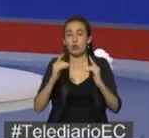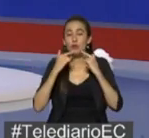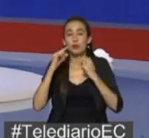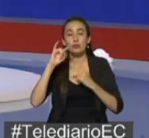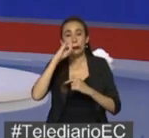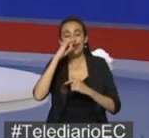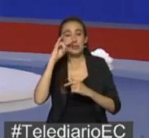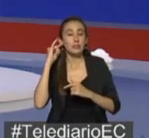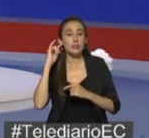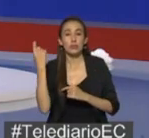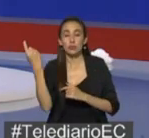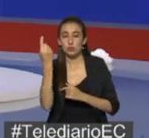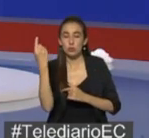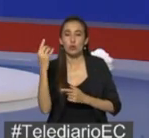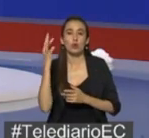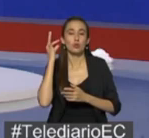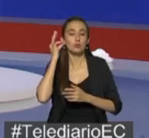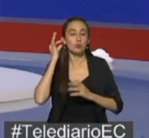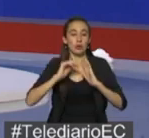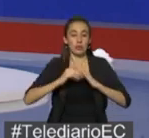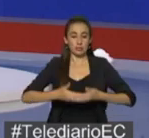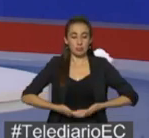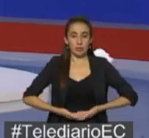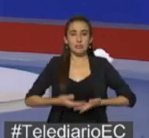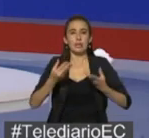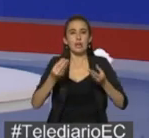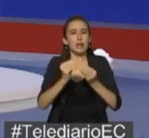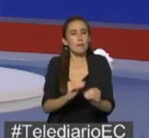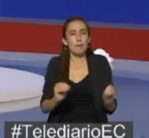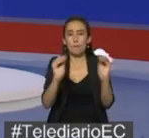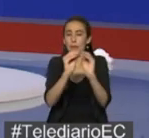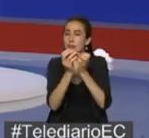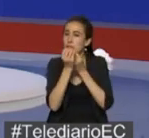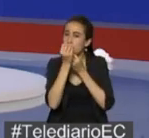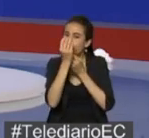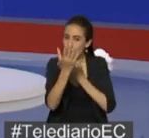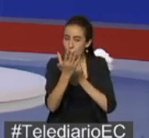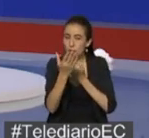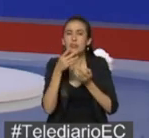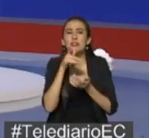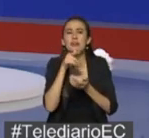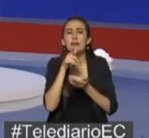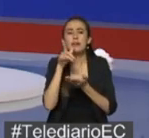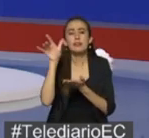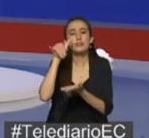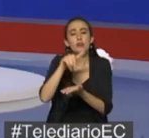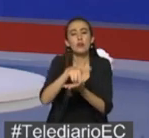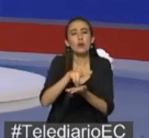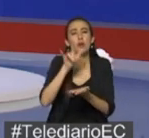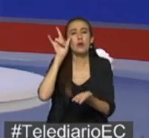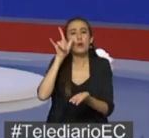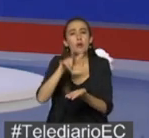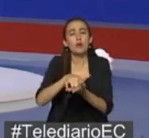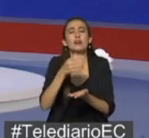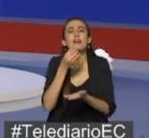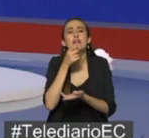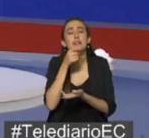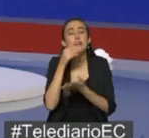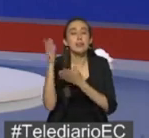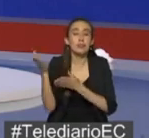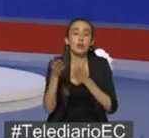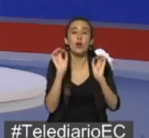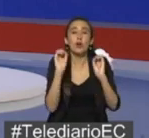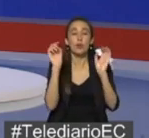embarazadas, personas de la tercera edad. ¿Nos puede dar más detalles en torno a este arribo, de quiénes se trata y qué procedimiento se está cumpliendo con